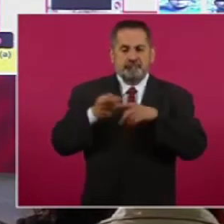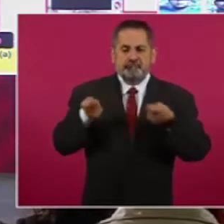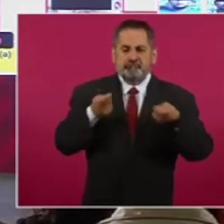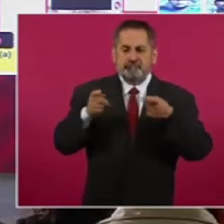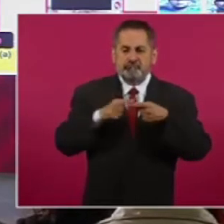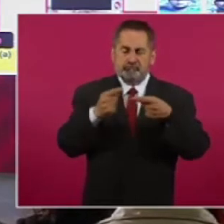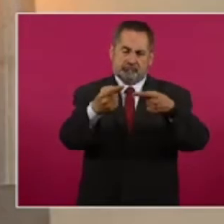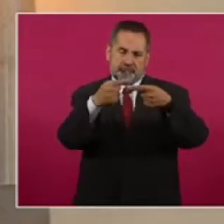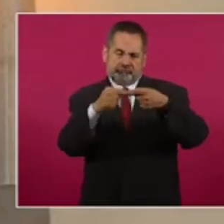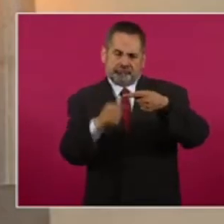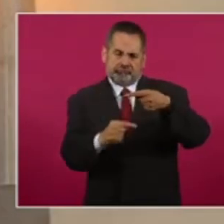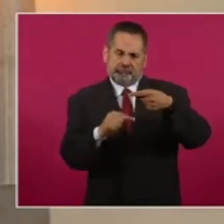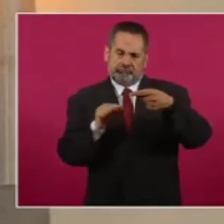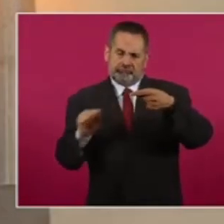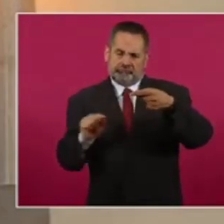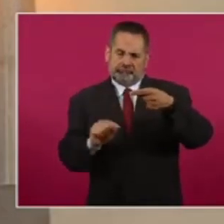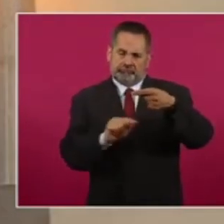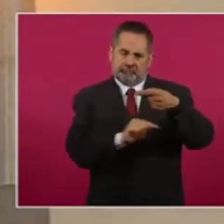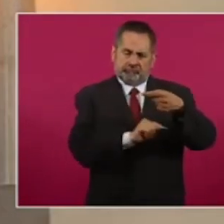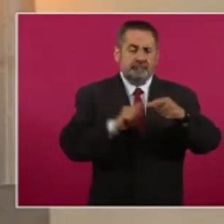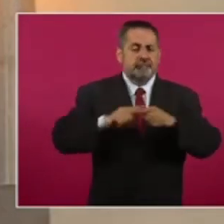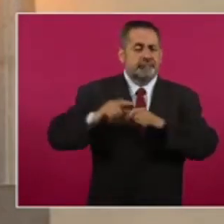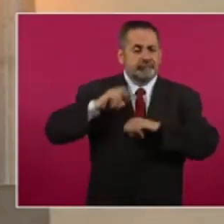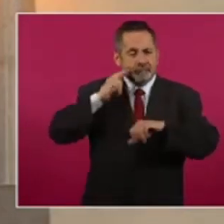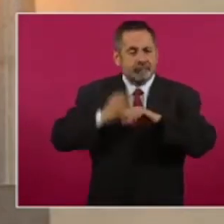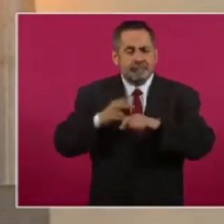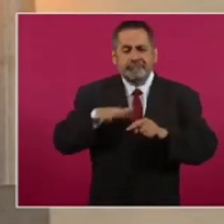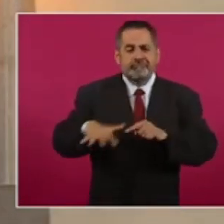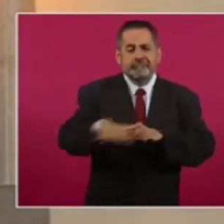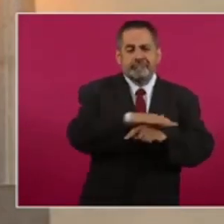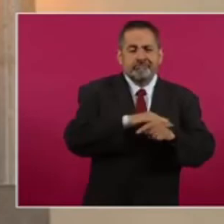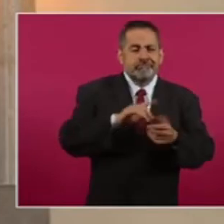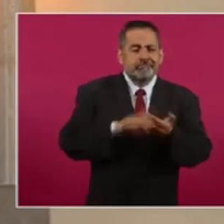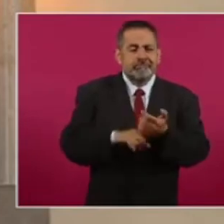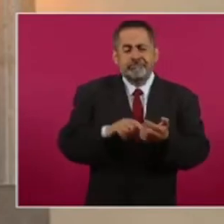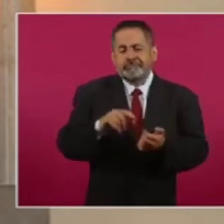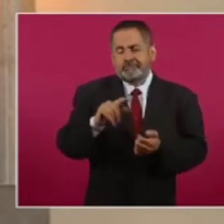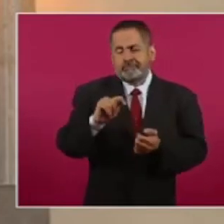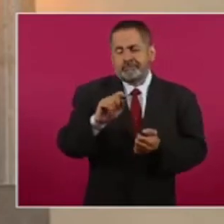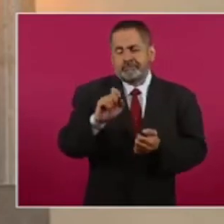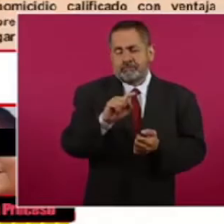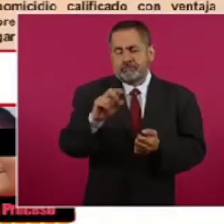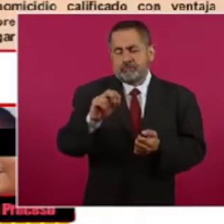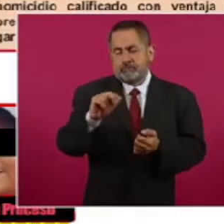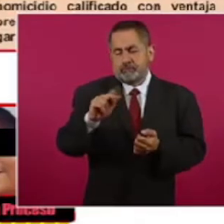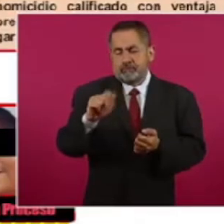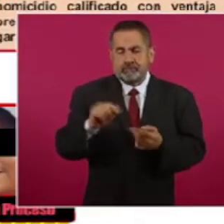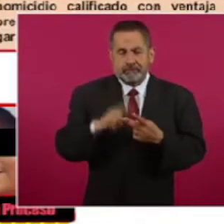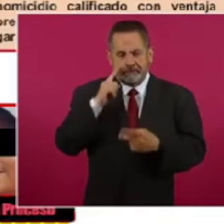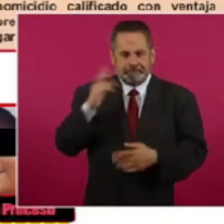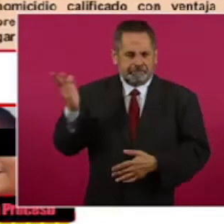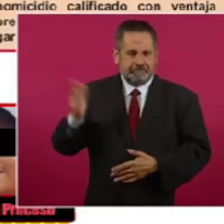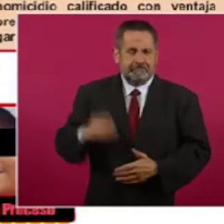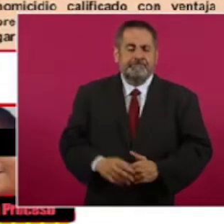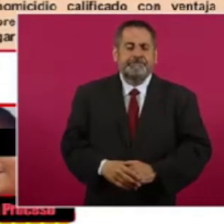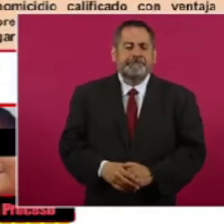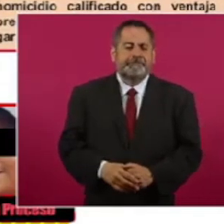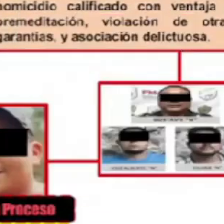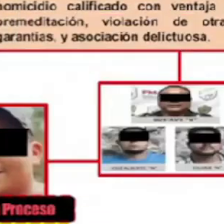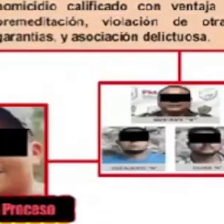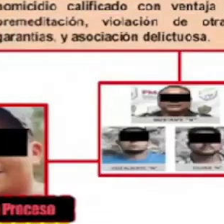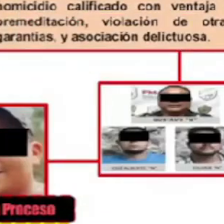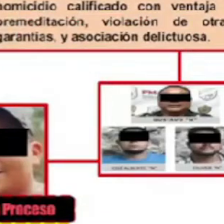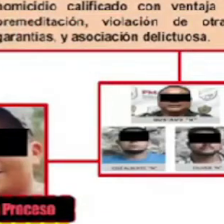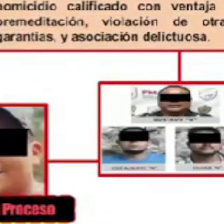Papaloapan, en Cosalapa, en Tezonapa y en Acatlán de Pérez Figueroa. Fue detenido él en un primer momento junto con su